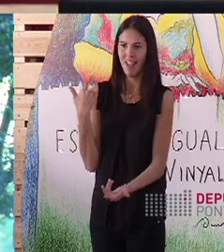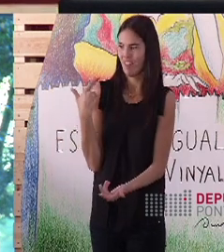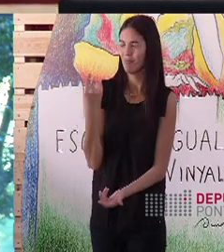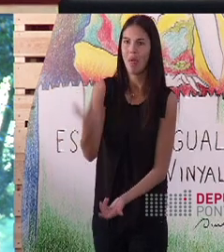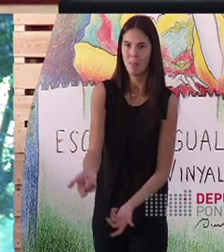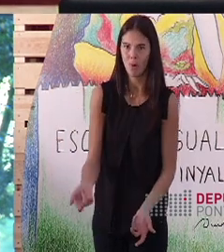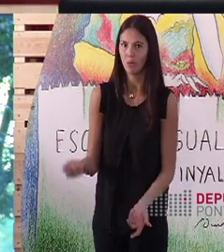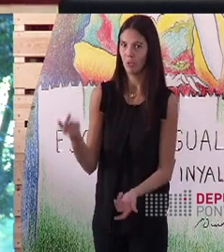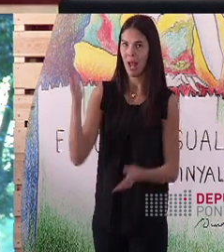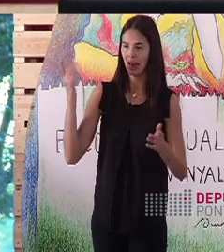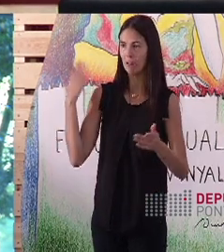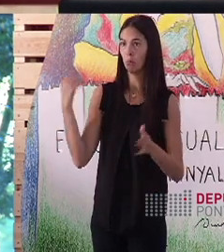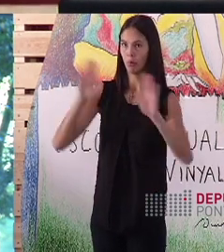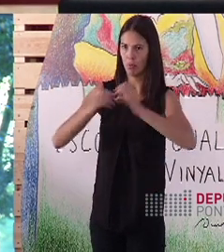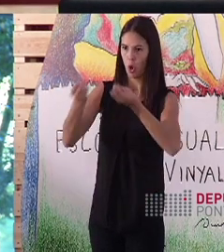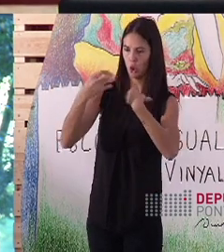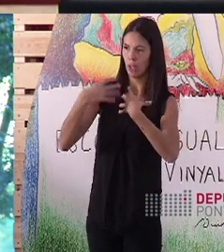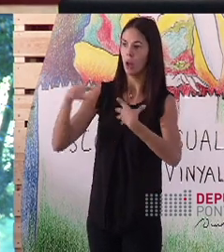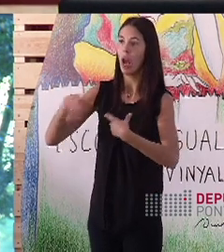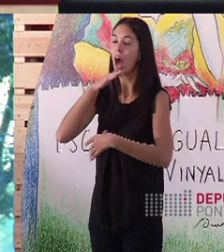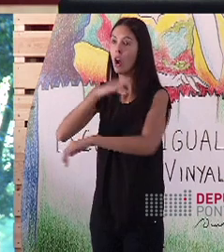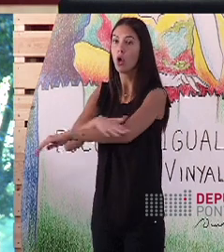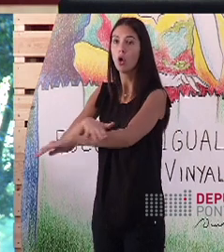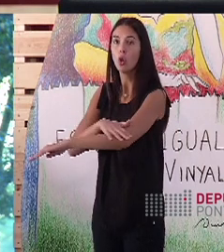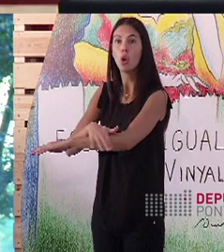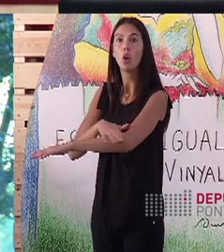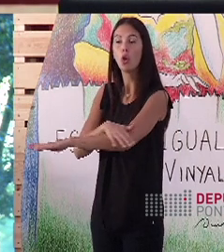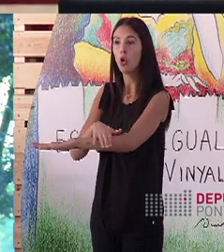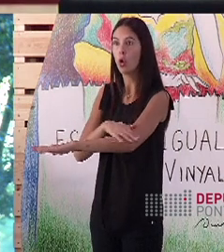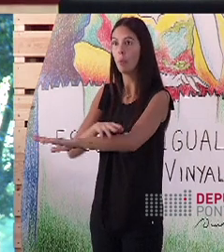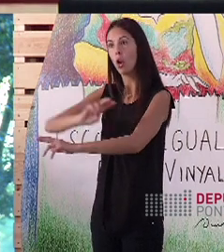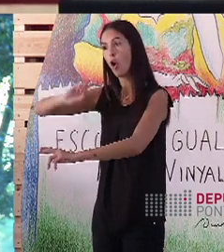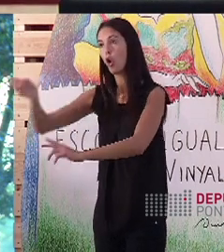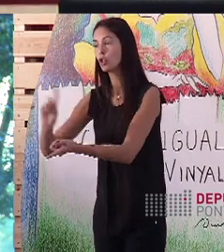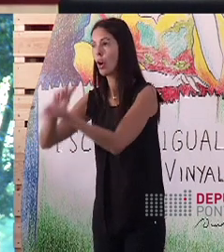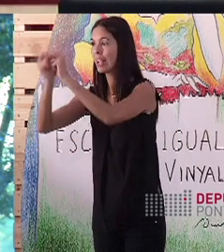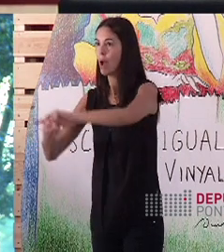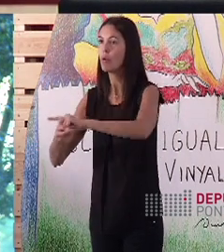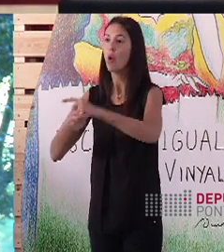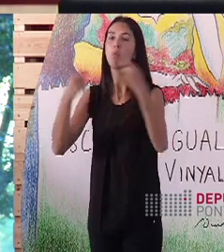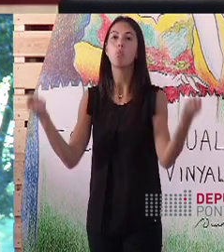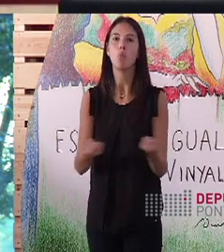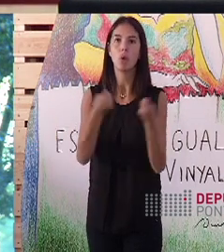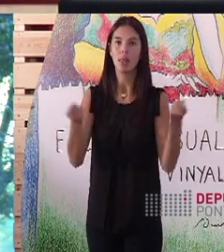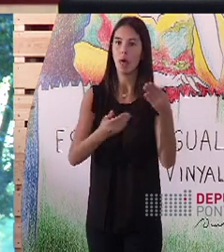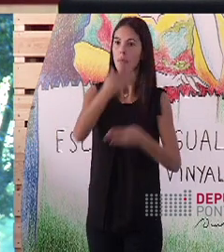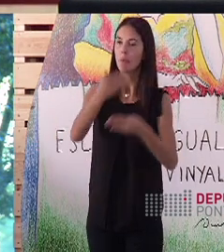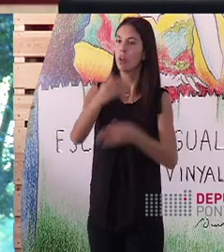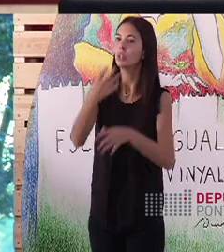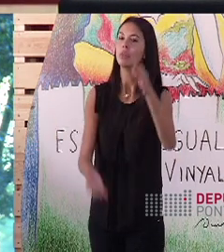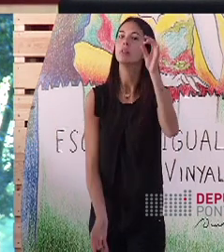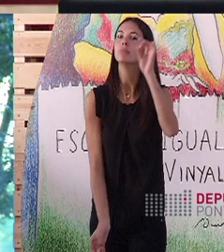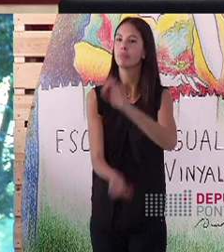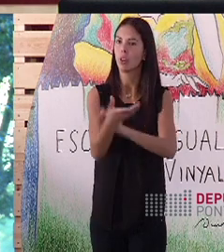me lo estuvieron contando. Otra vez han vuelto a publicar anuncios en los periódicos y, sin embargo, ahora están